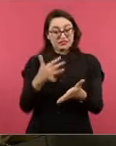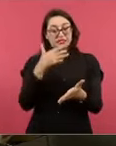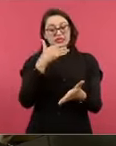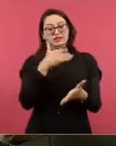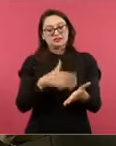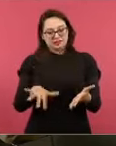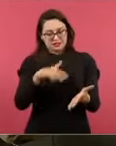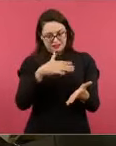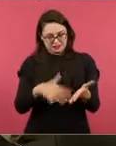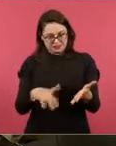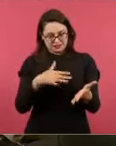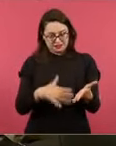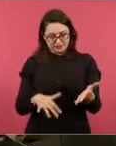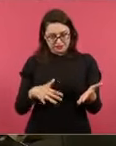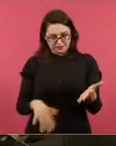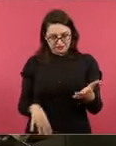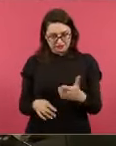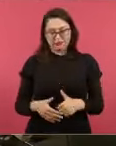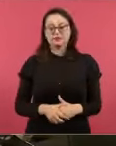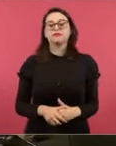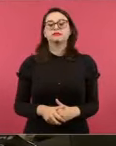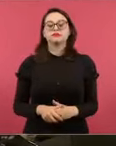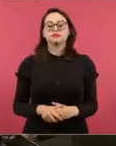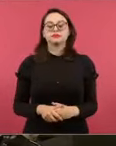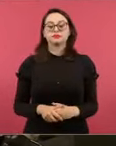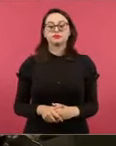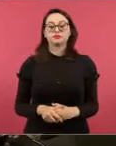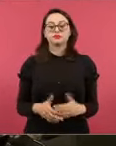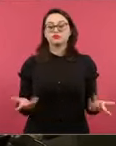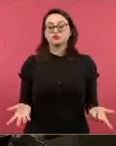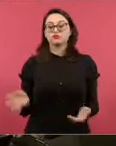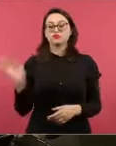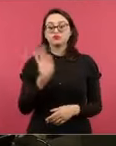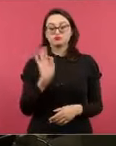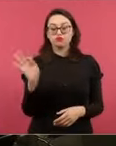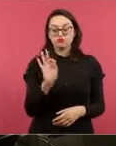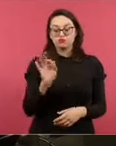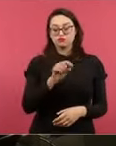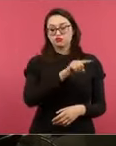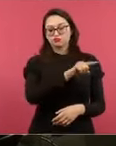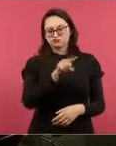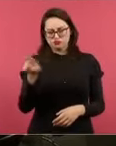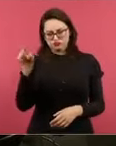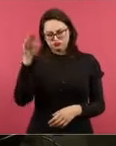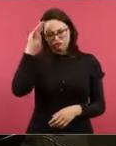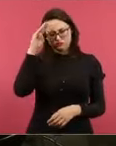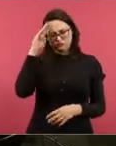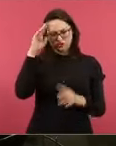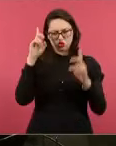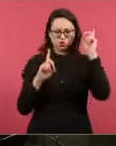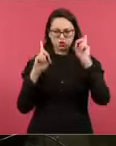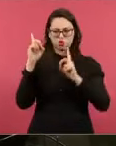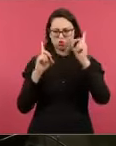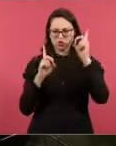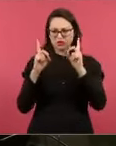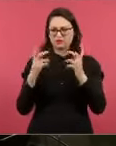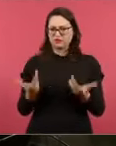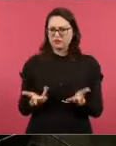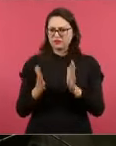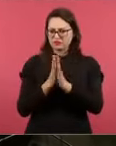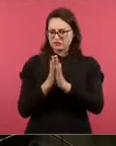mirada en aspectos específicos. Alguien me dirá en este momento, los padres estarán preguntando, a ver, este libro tiene una